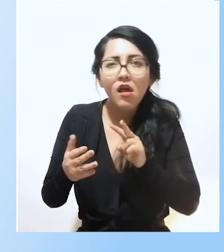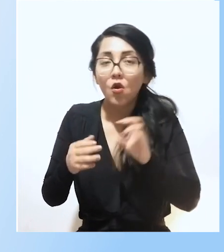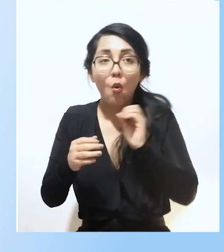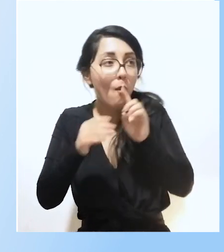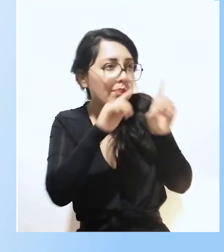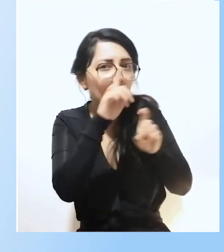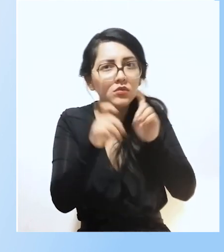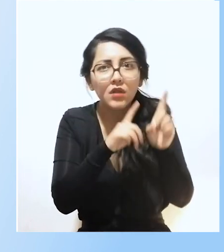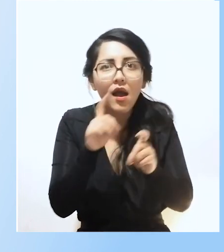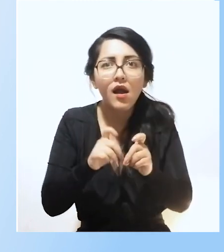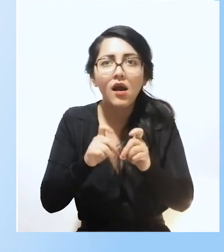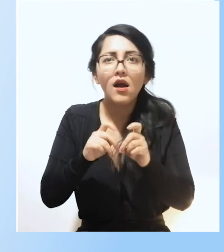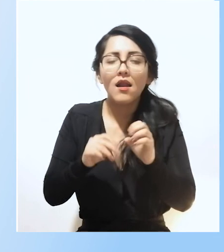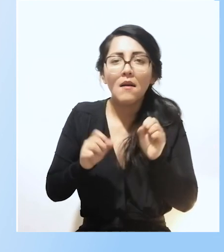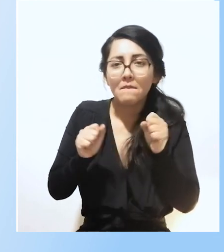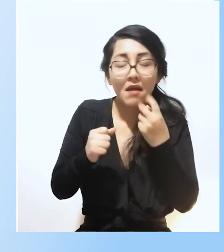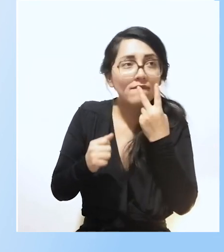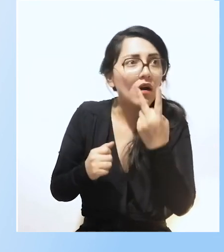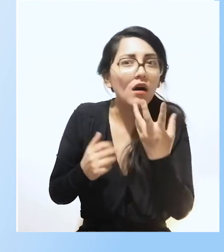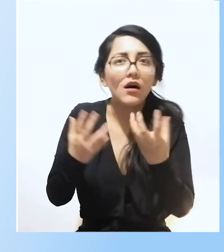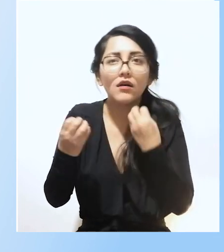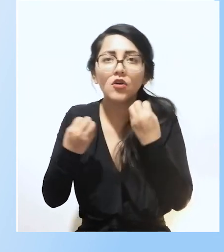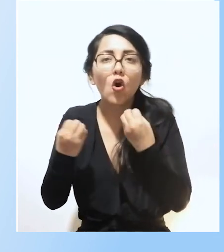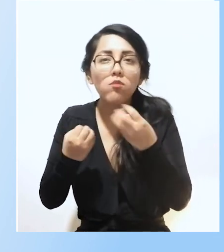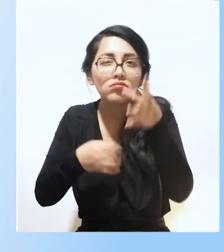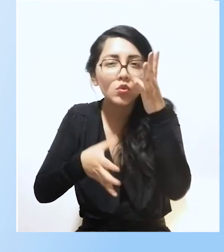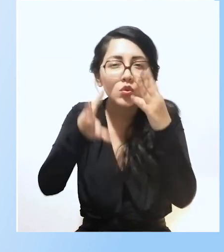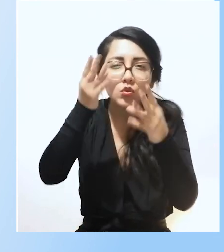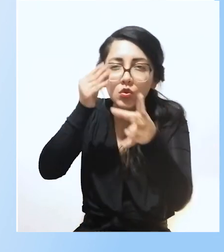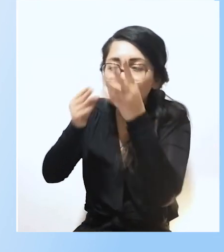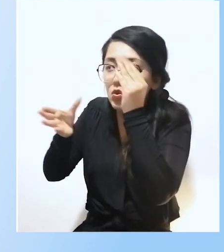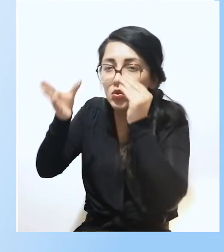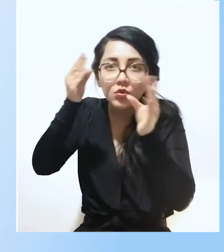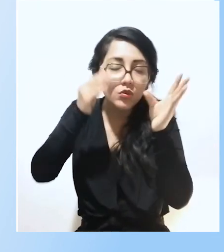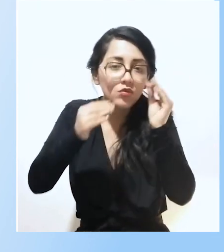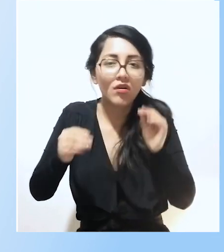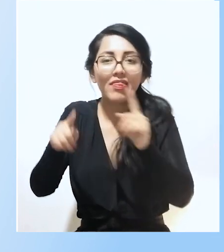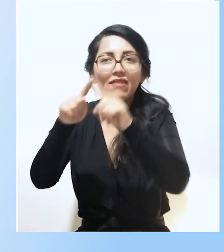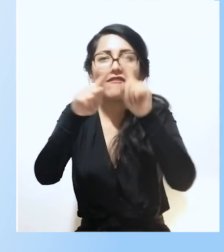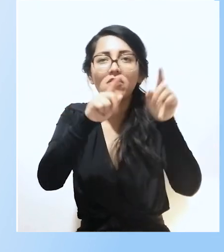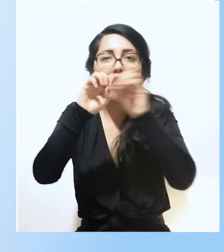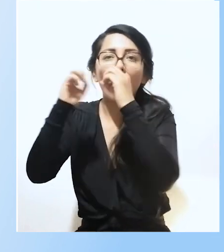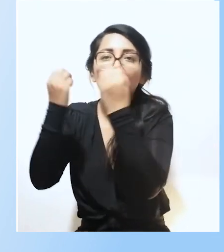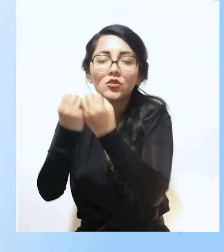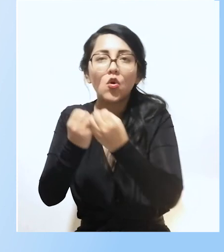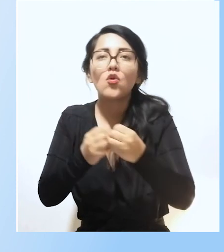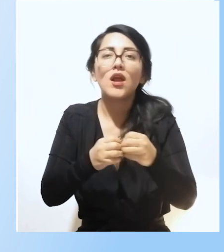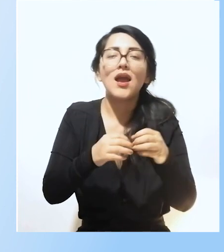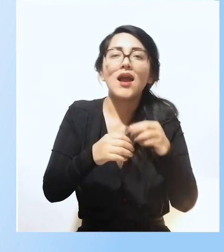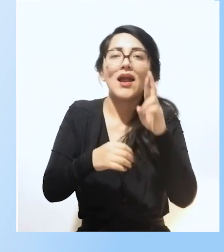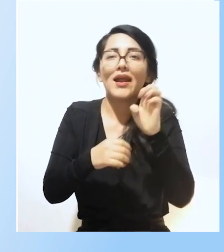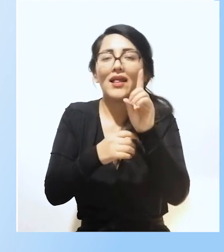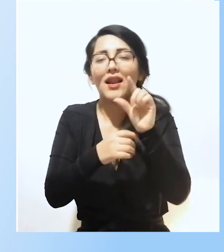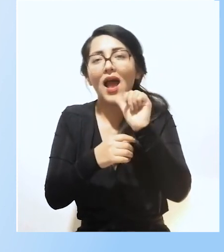preguntar, puede ver, ¿no?, qué es lo que a las asociaciones, a la red LACE,